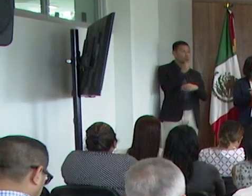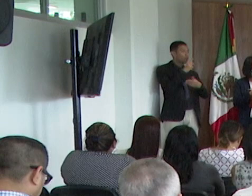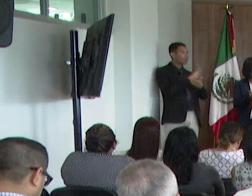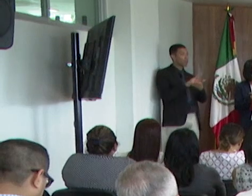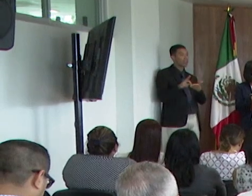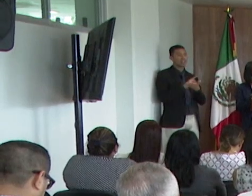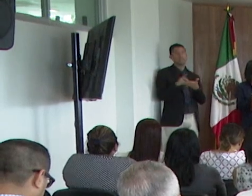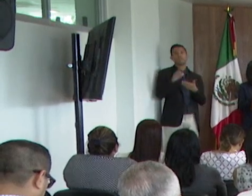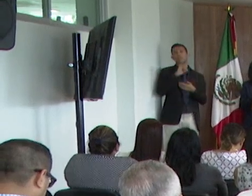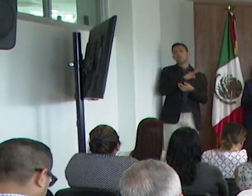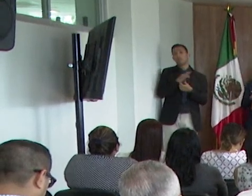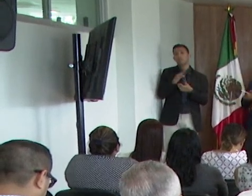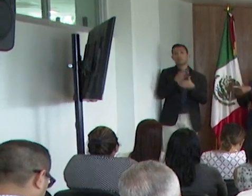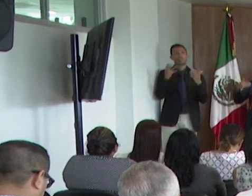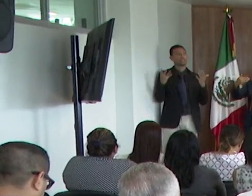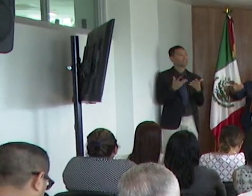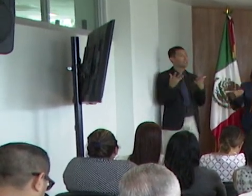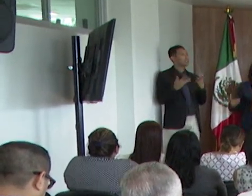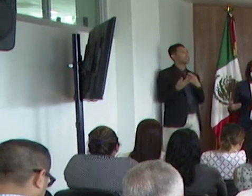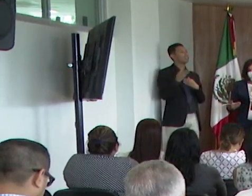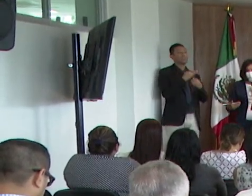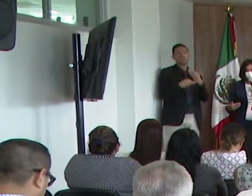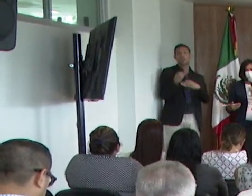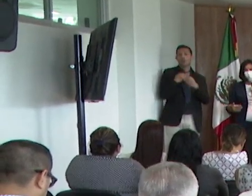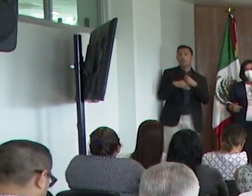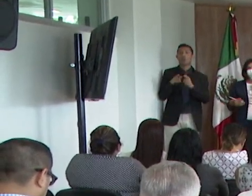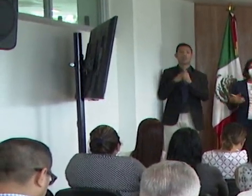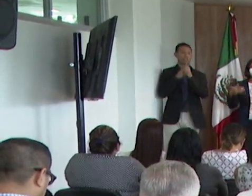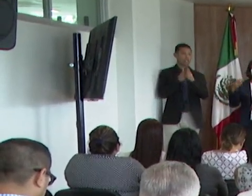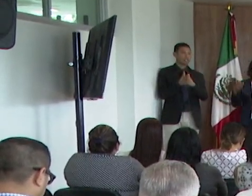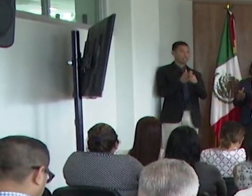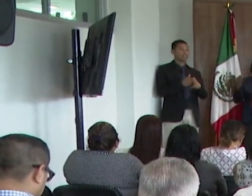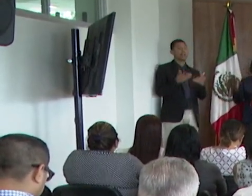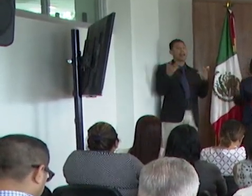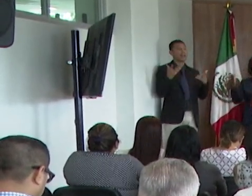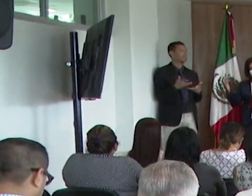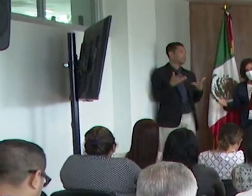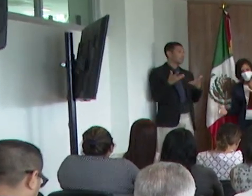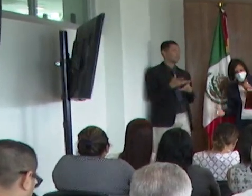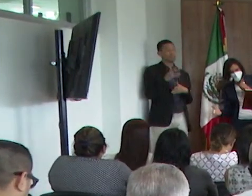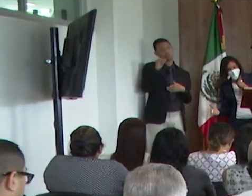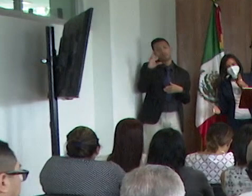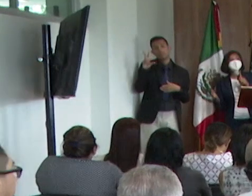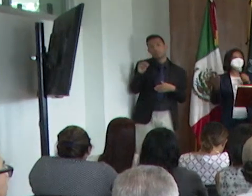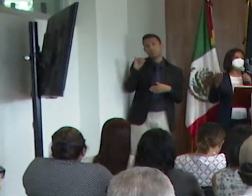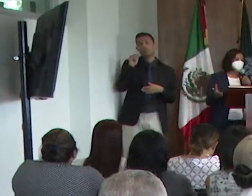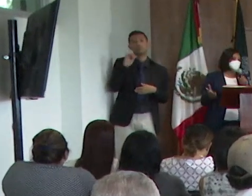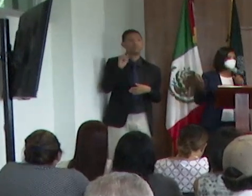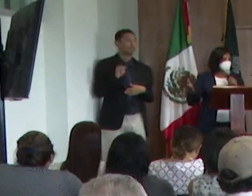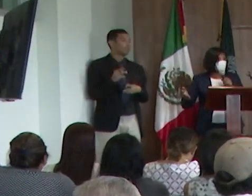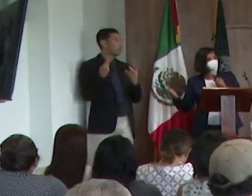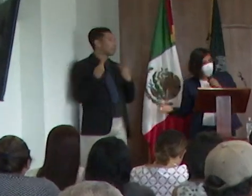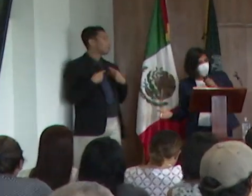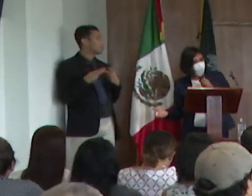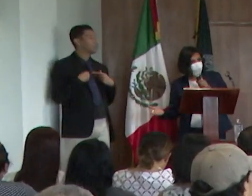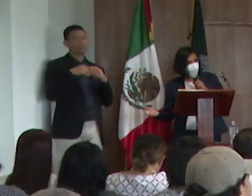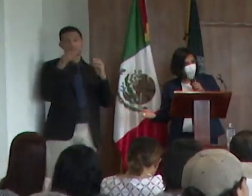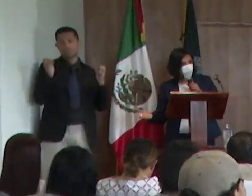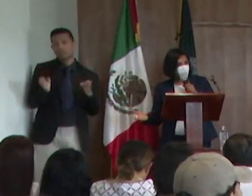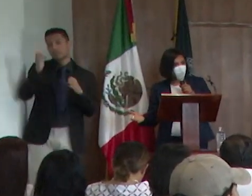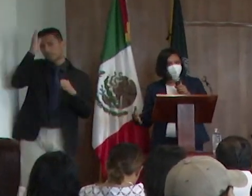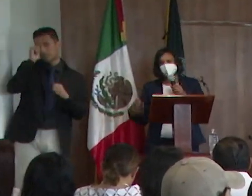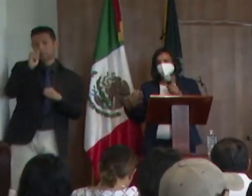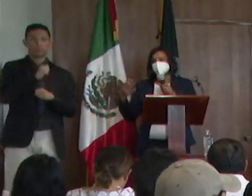iniciativa de un protocolo que se publica en el 2017 y que fue lo que nos sirvió en el proceso pasado. Y